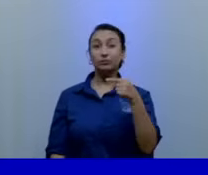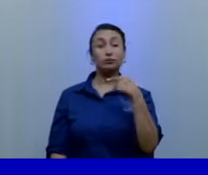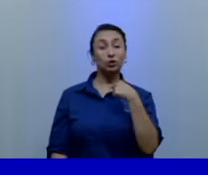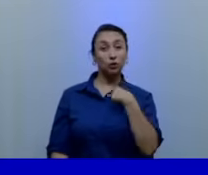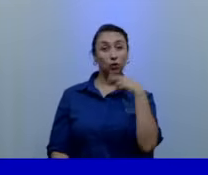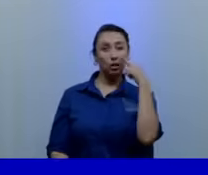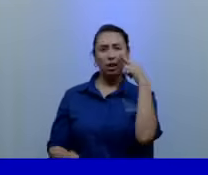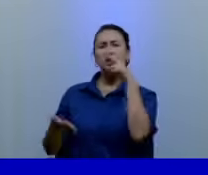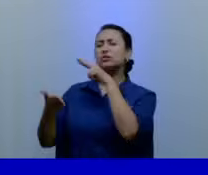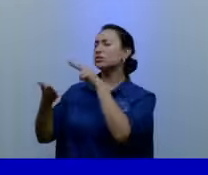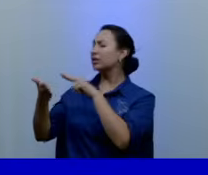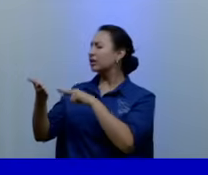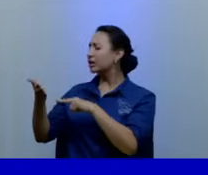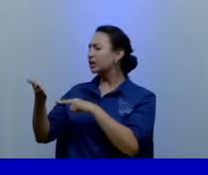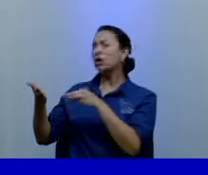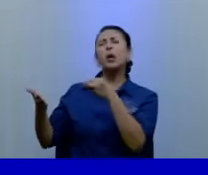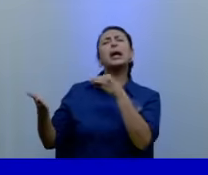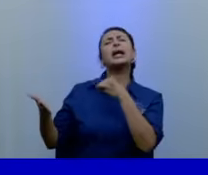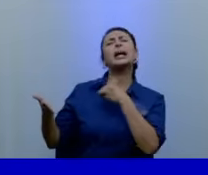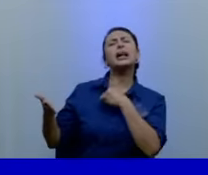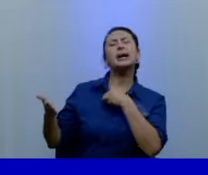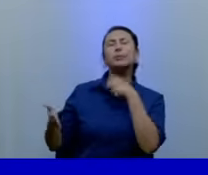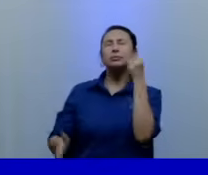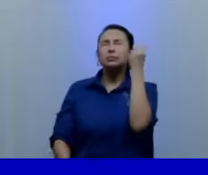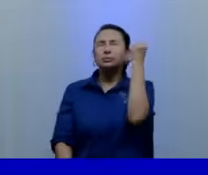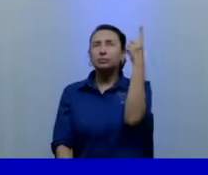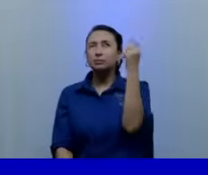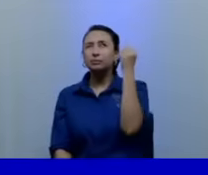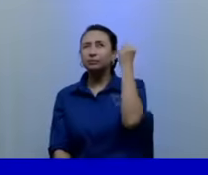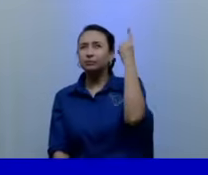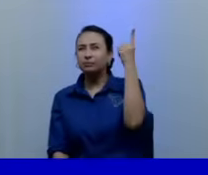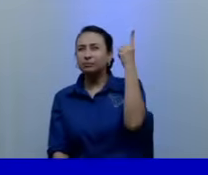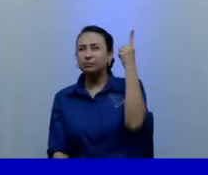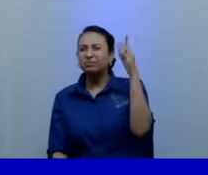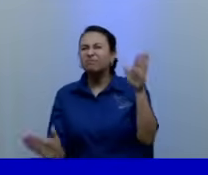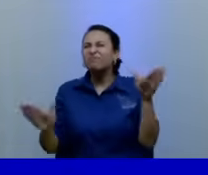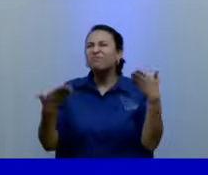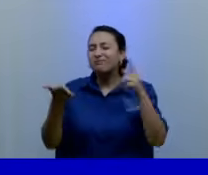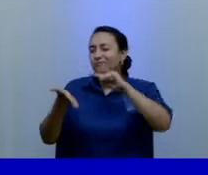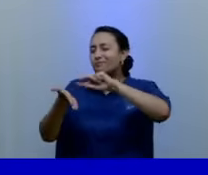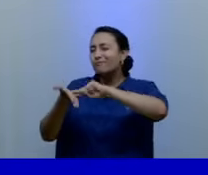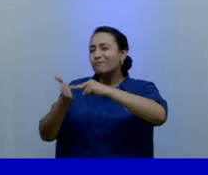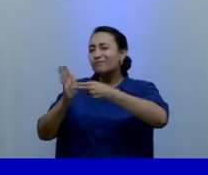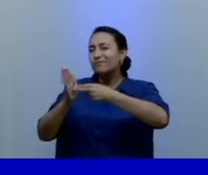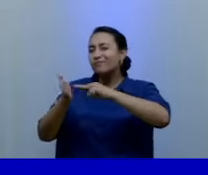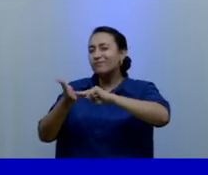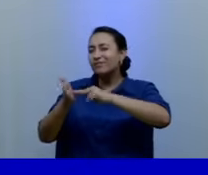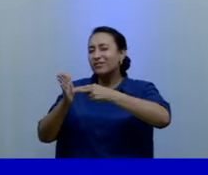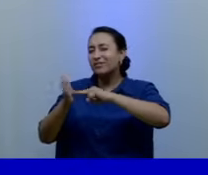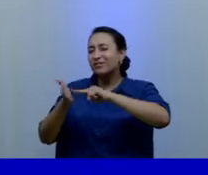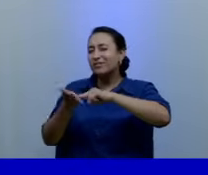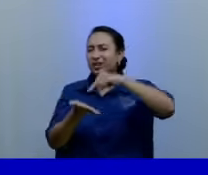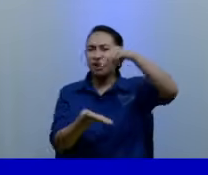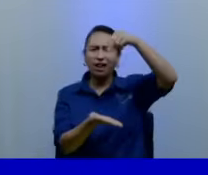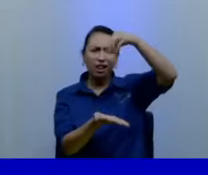acá, porque queremos llegar al entendimiento de lo espiritual que el Señor dijo. Porque el exceso de sal